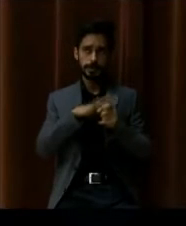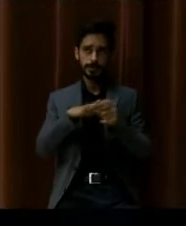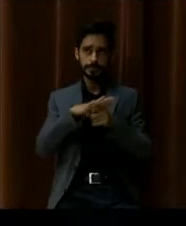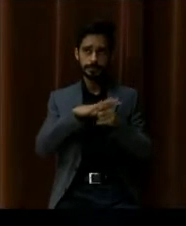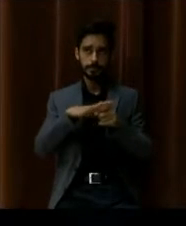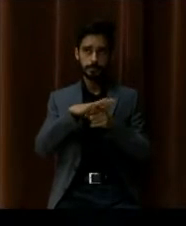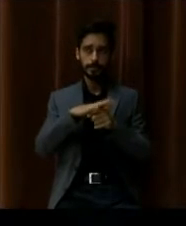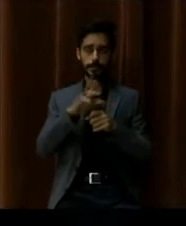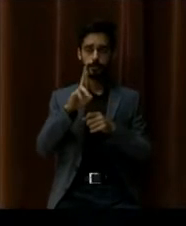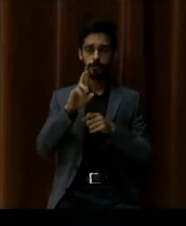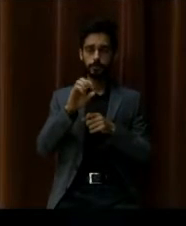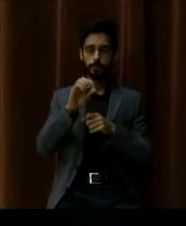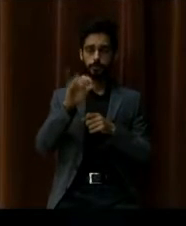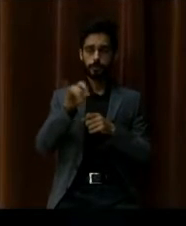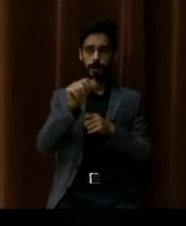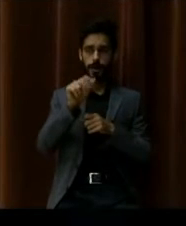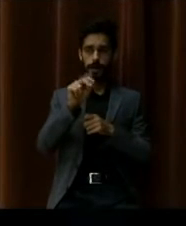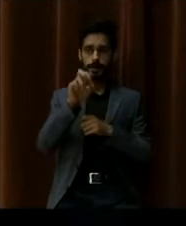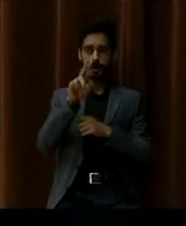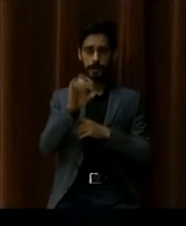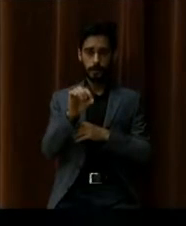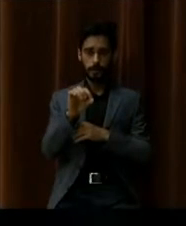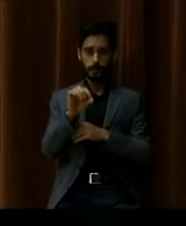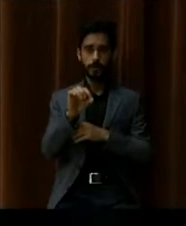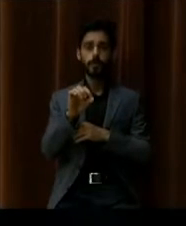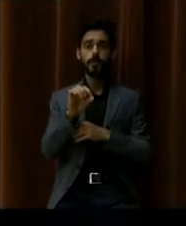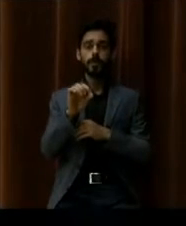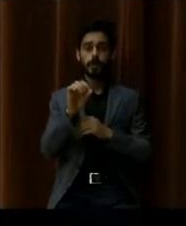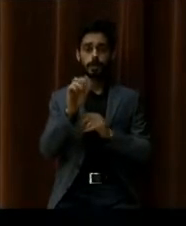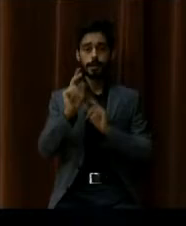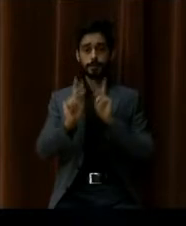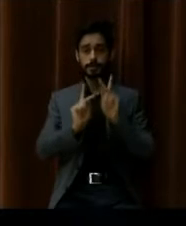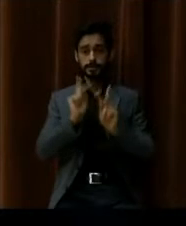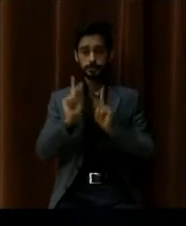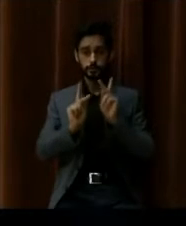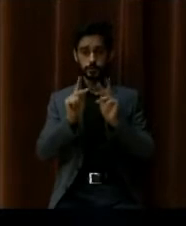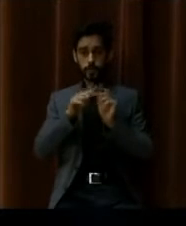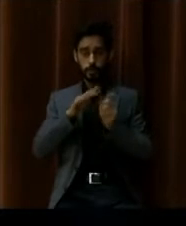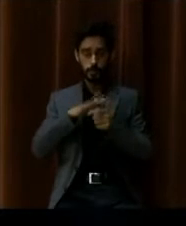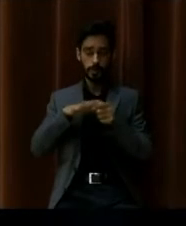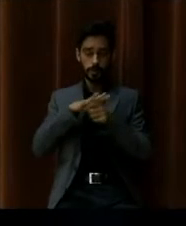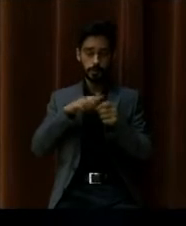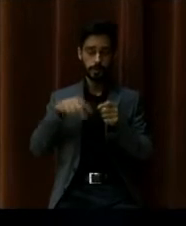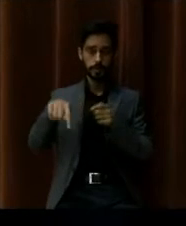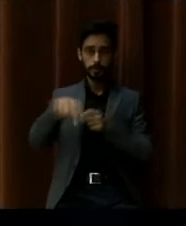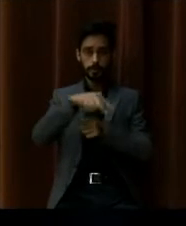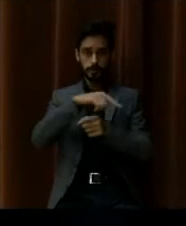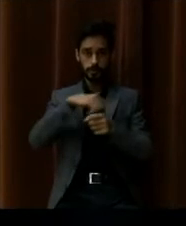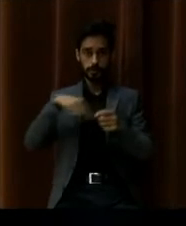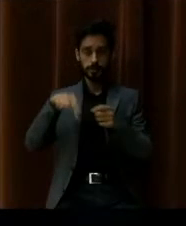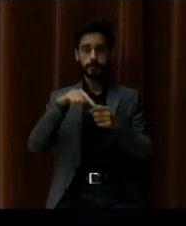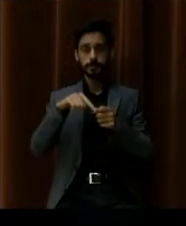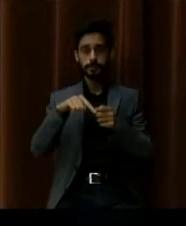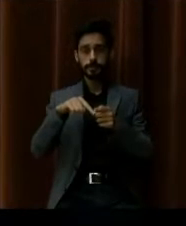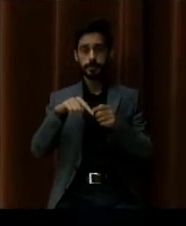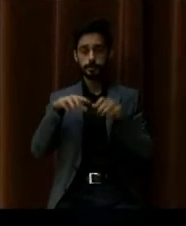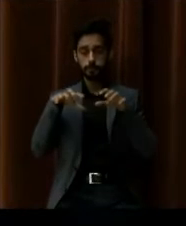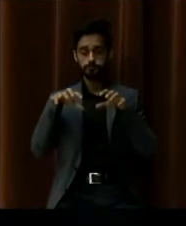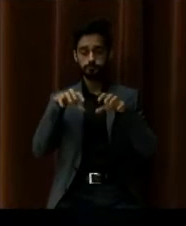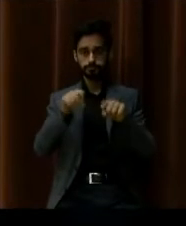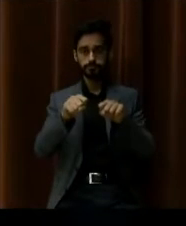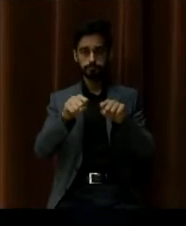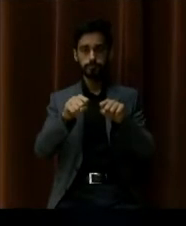que hay unas gentes que ha ocupado y ha rellenado mangle en la reserva